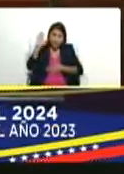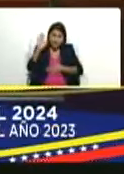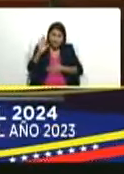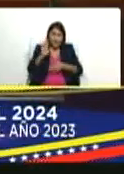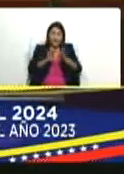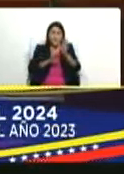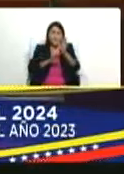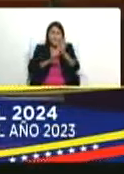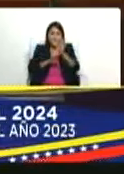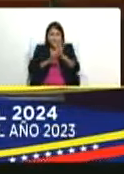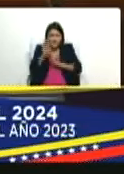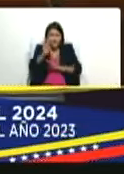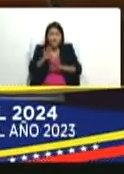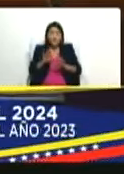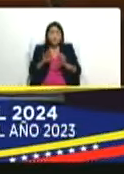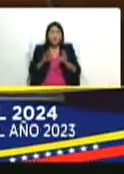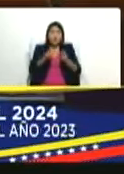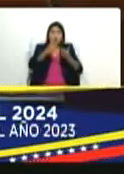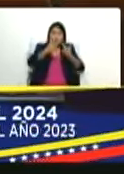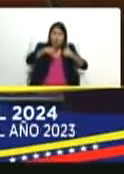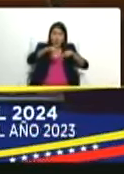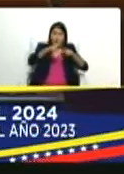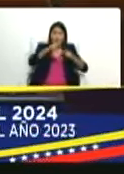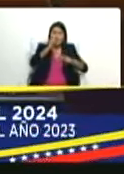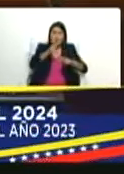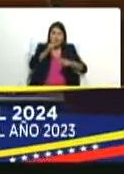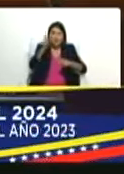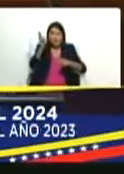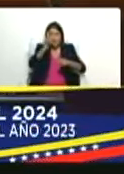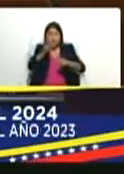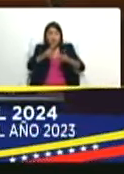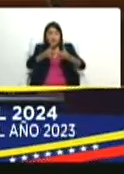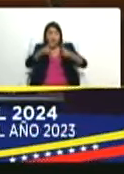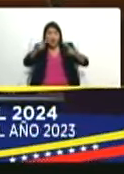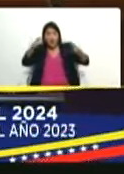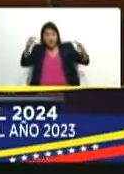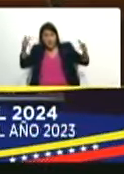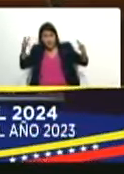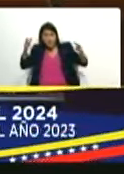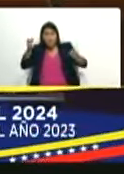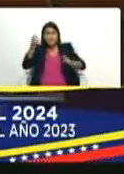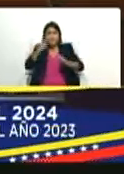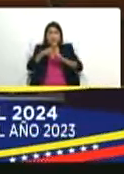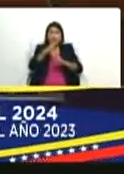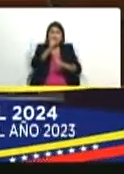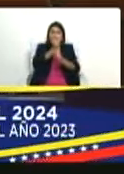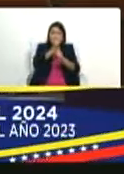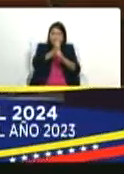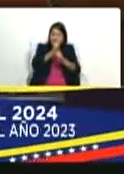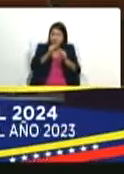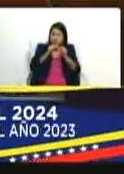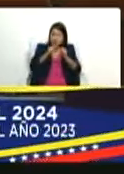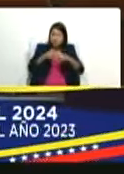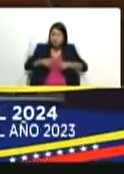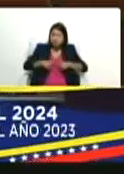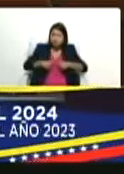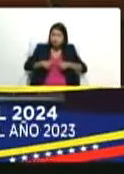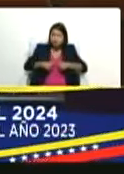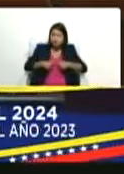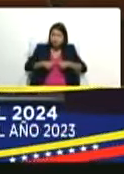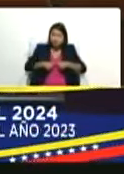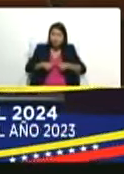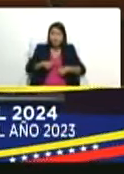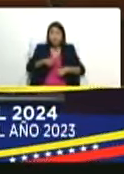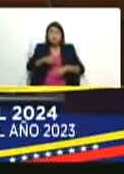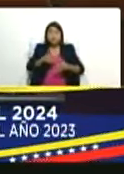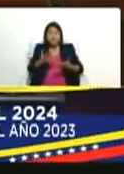el número de sedes para el funcionamiento de los tribunales de la República, así como trabajar arduamente para aumentar la cantidad de